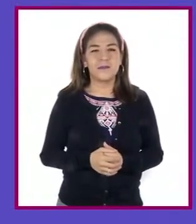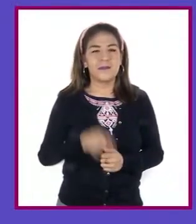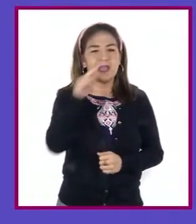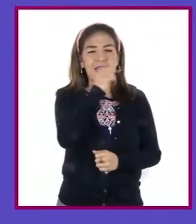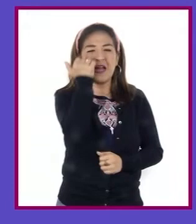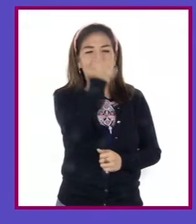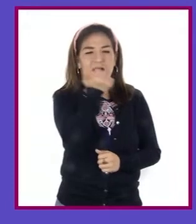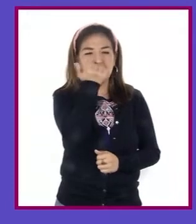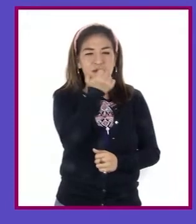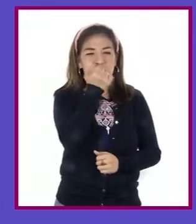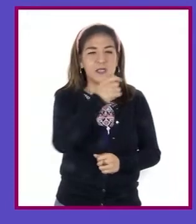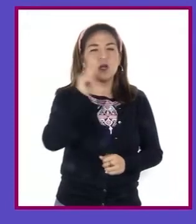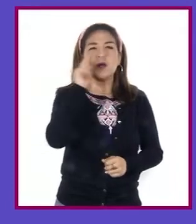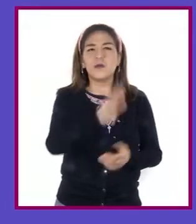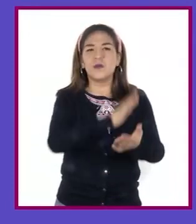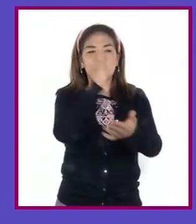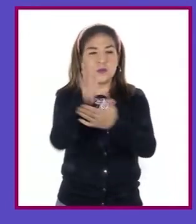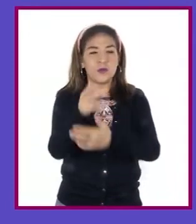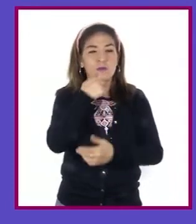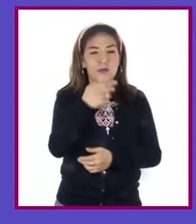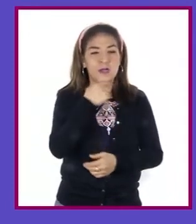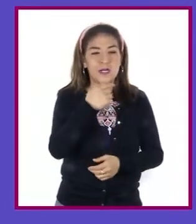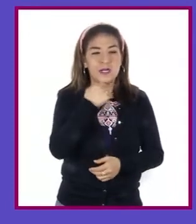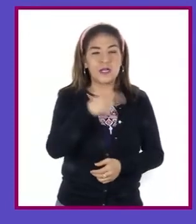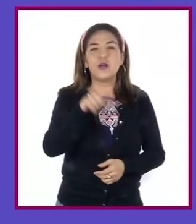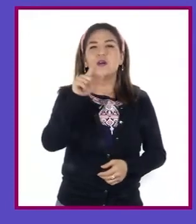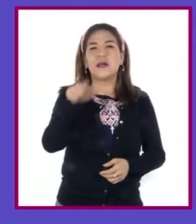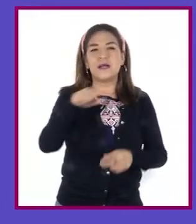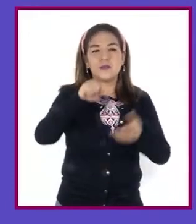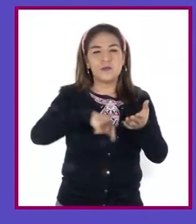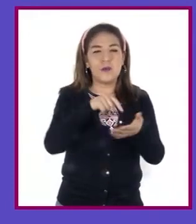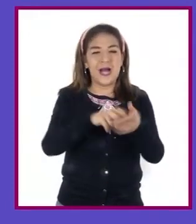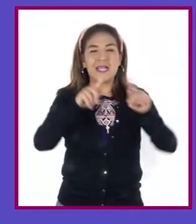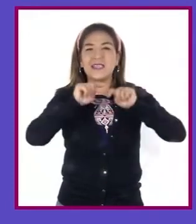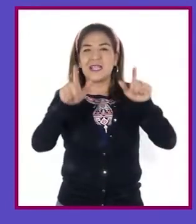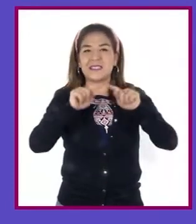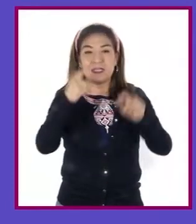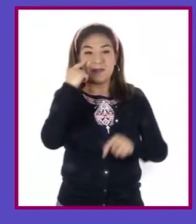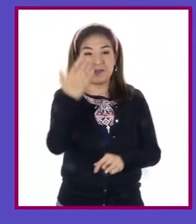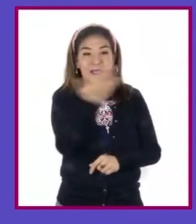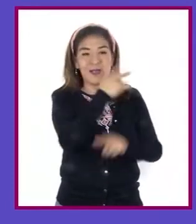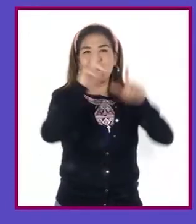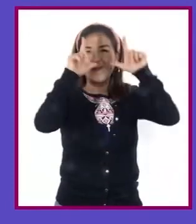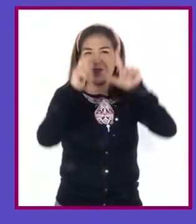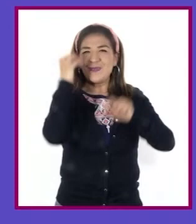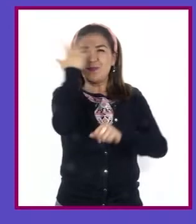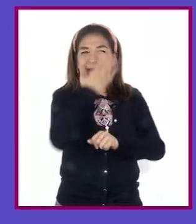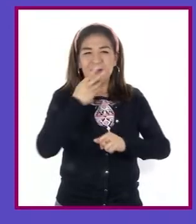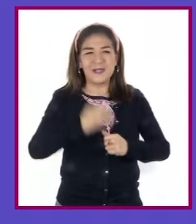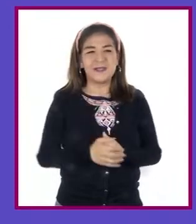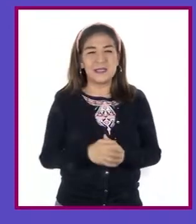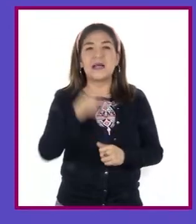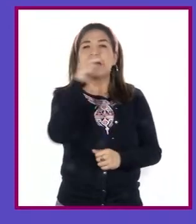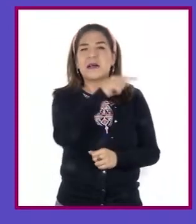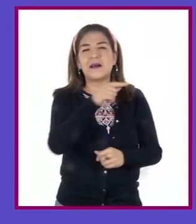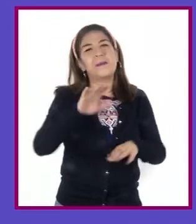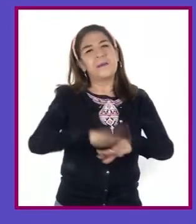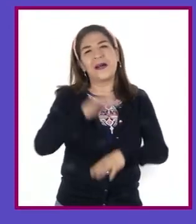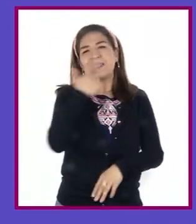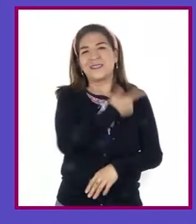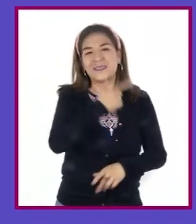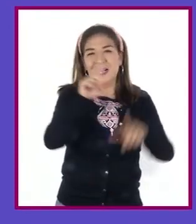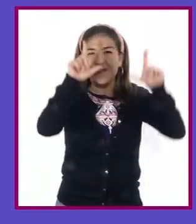Emiliano Fuentes viajó a un lugar apartado del estado de Tlaxcala y se encontró con este paisaje. Como él es muy aficionado